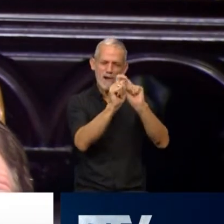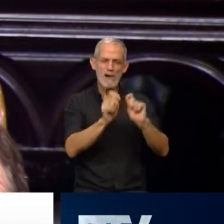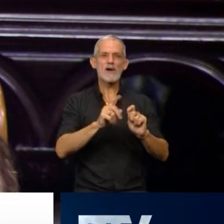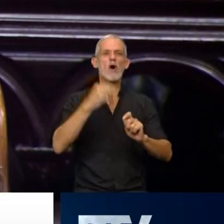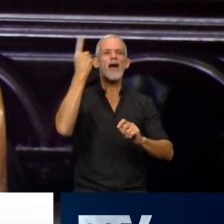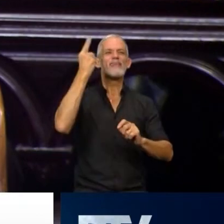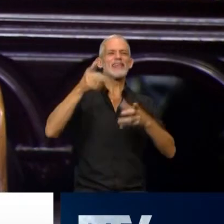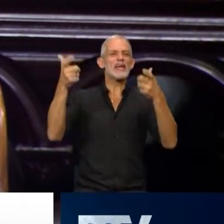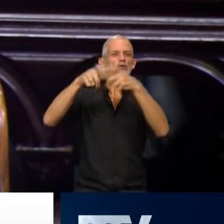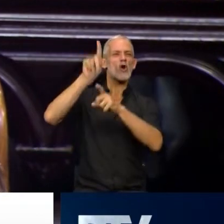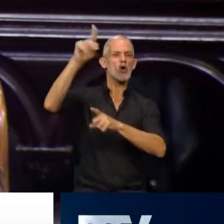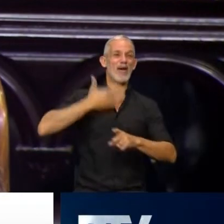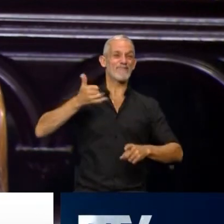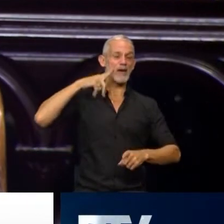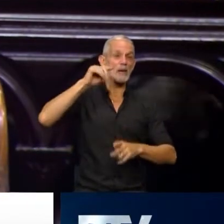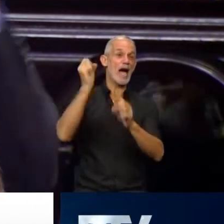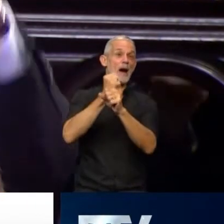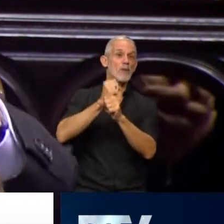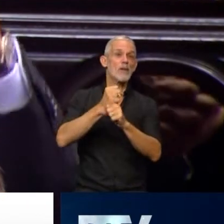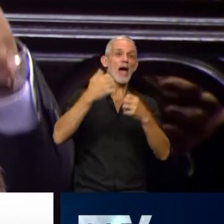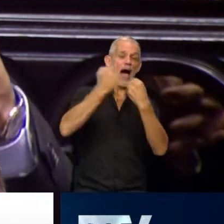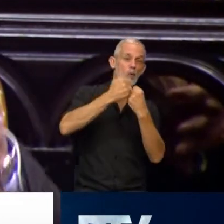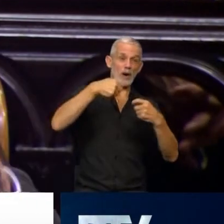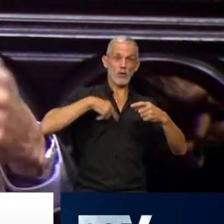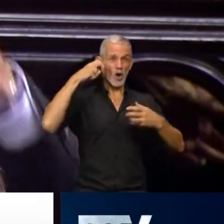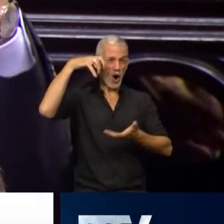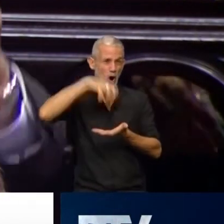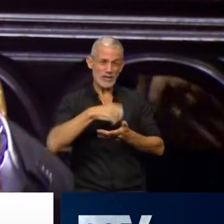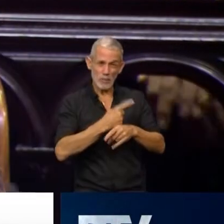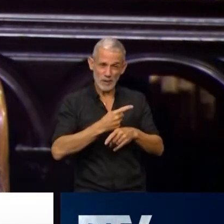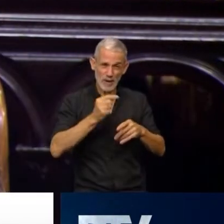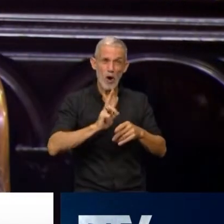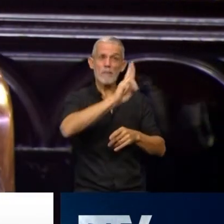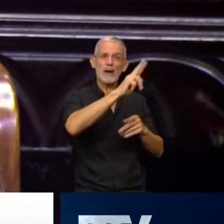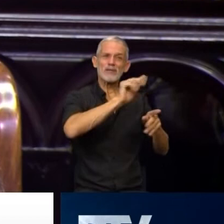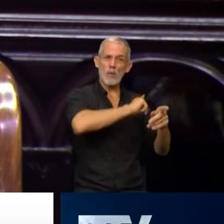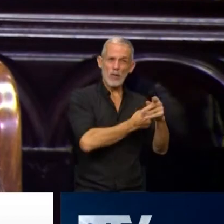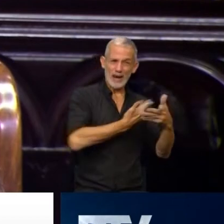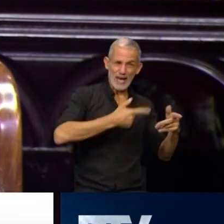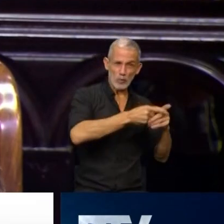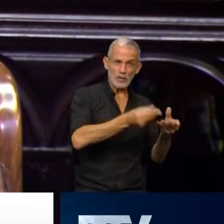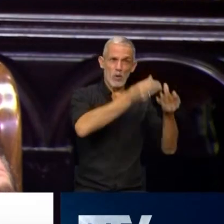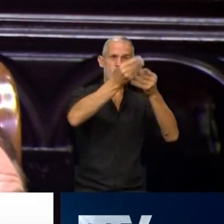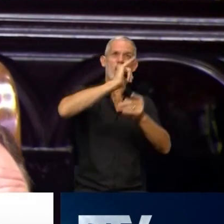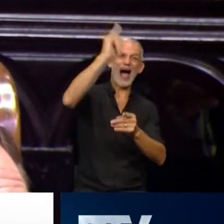el directorio del Fondo Monetario apruebe el acuerdo después de que este Parlamento le dé la autorización al Poder Ejecutivo